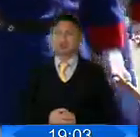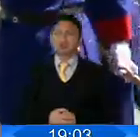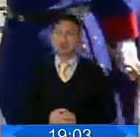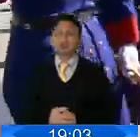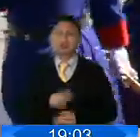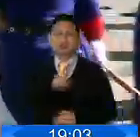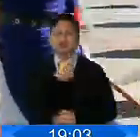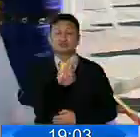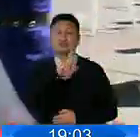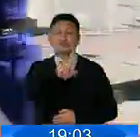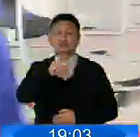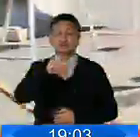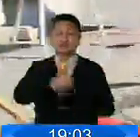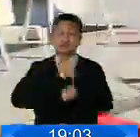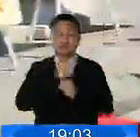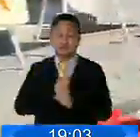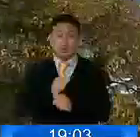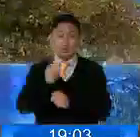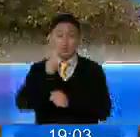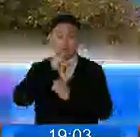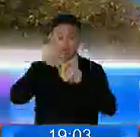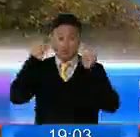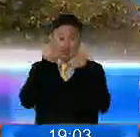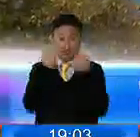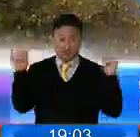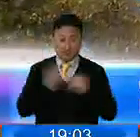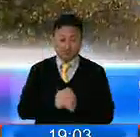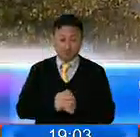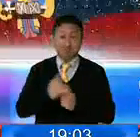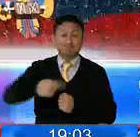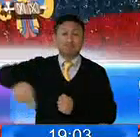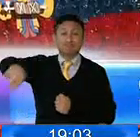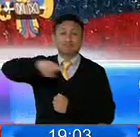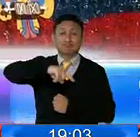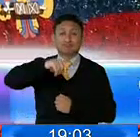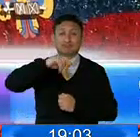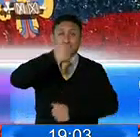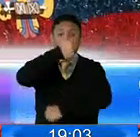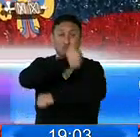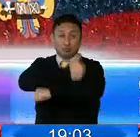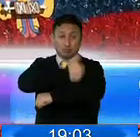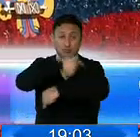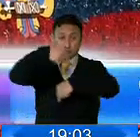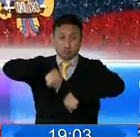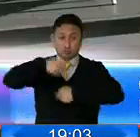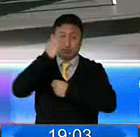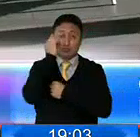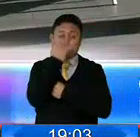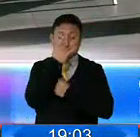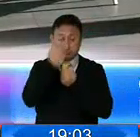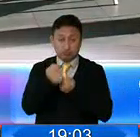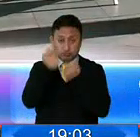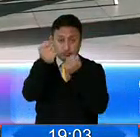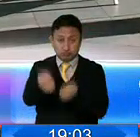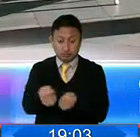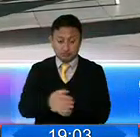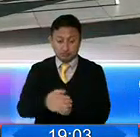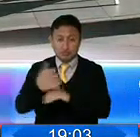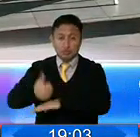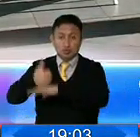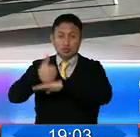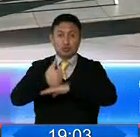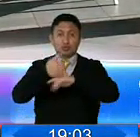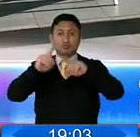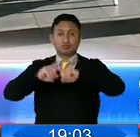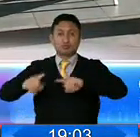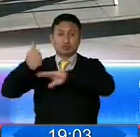...211 años del primer grito de la independencia, que en la Plaza Grande se recordó con la colocación de ofrendas florales, con la presencia de autoridades de